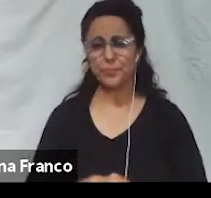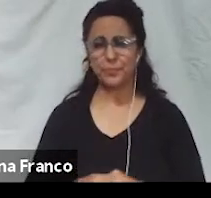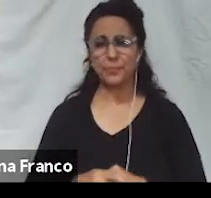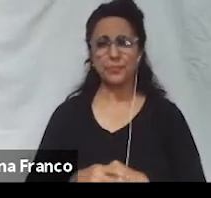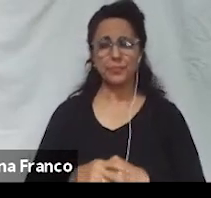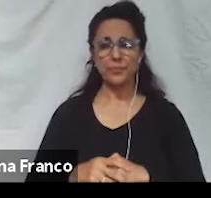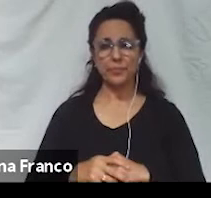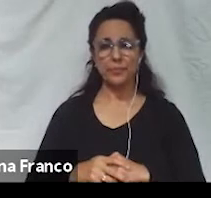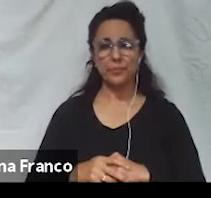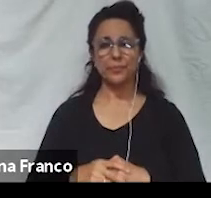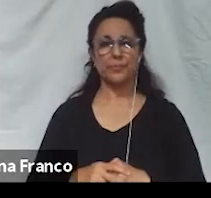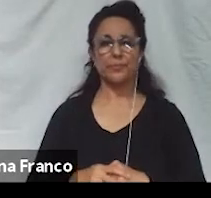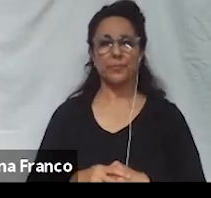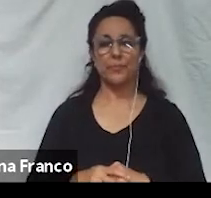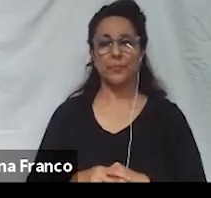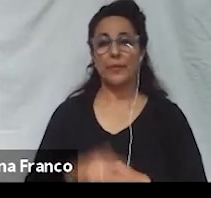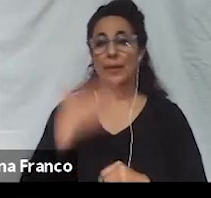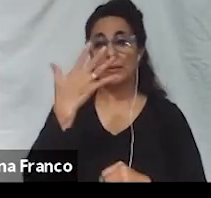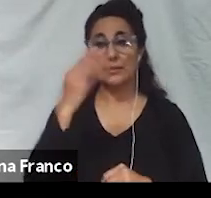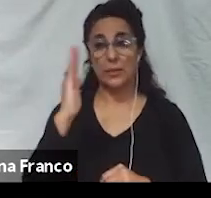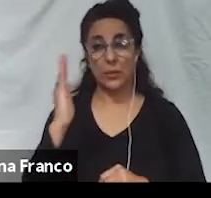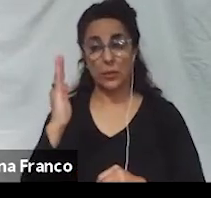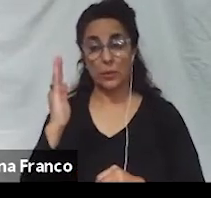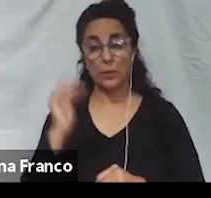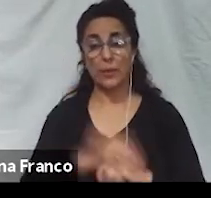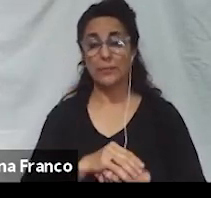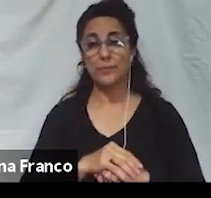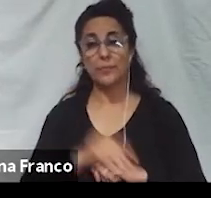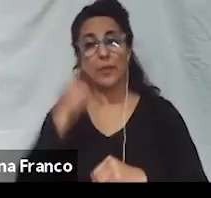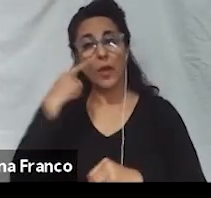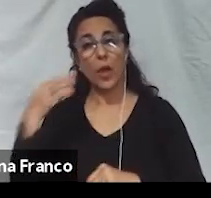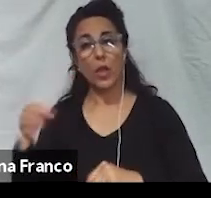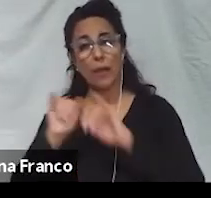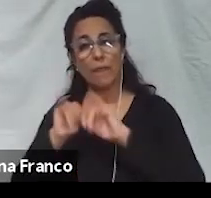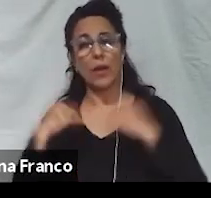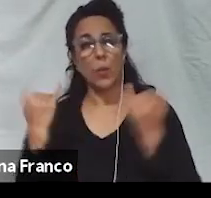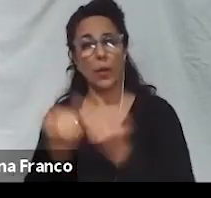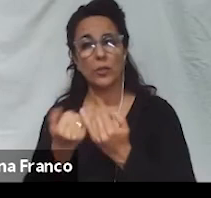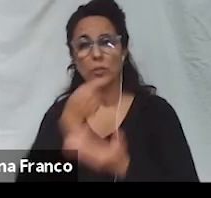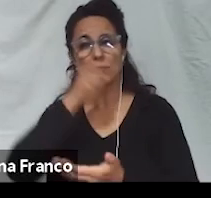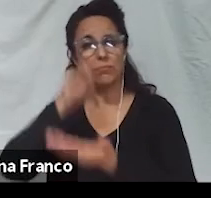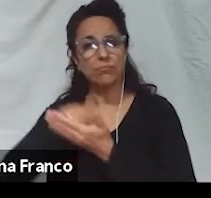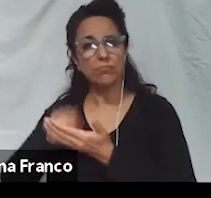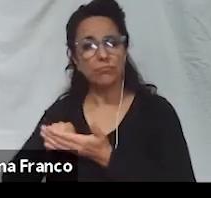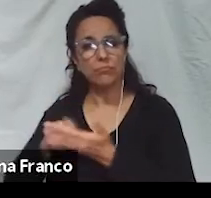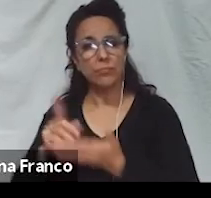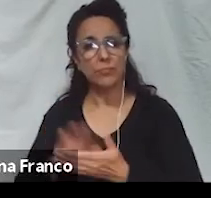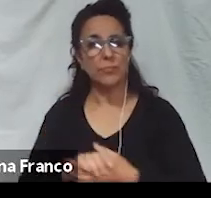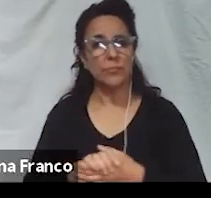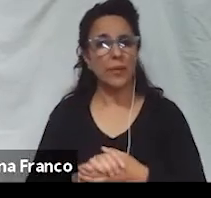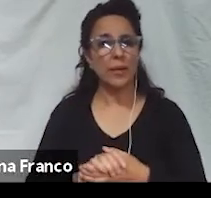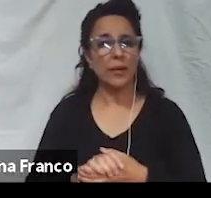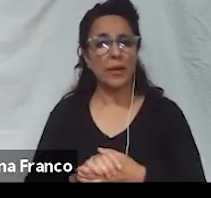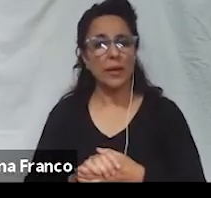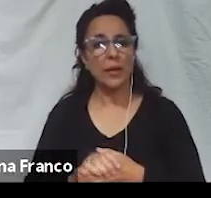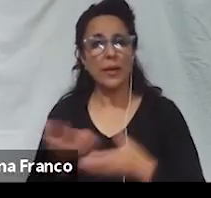integralmente. Bueno, después dice el paso 5B, registrar los detalles de la evaluación. Esto es,